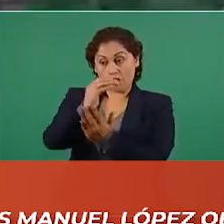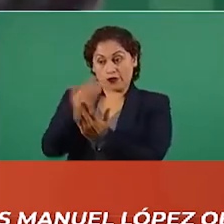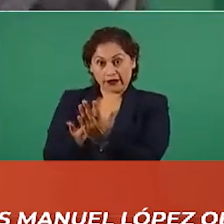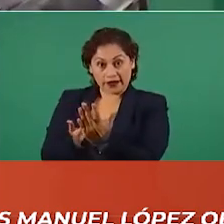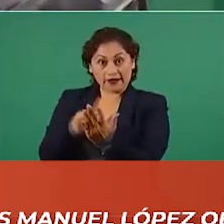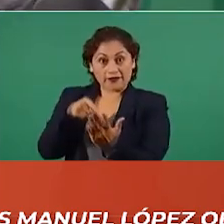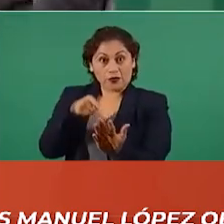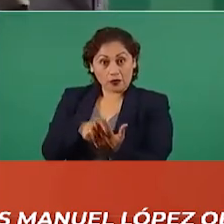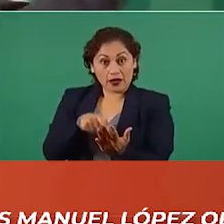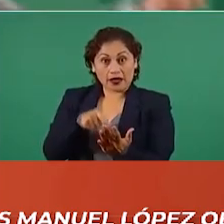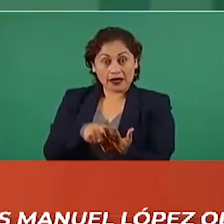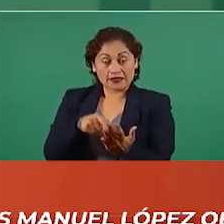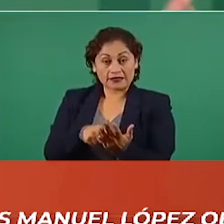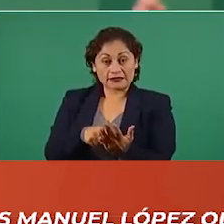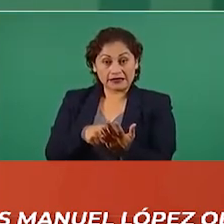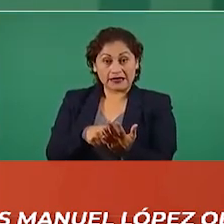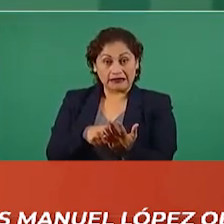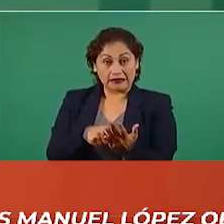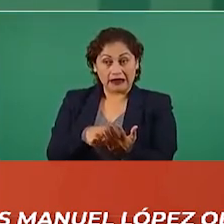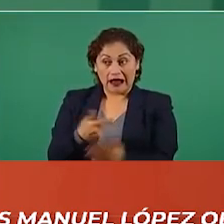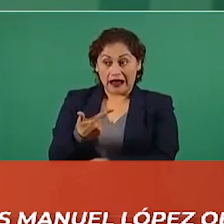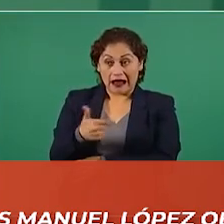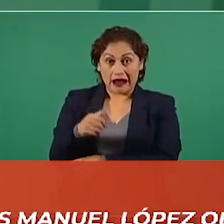el doble del gas que necesita México.